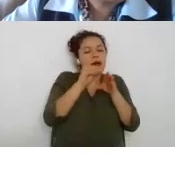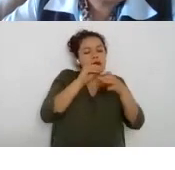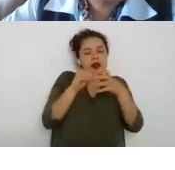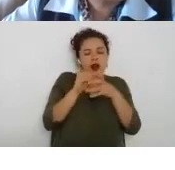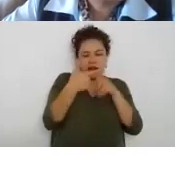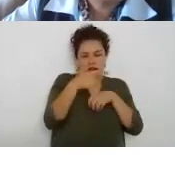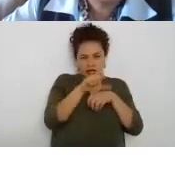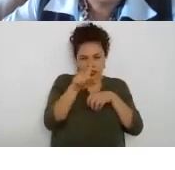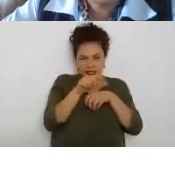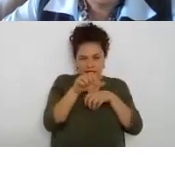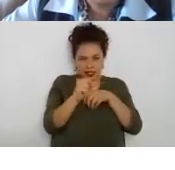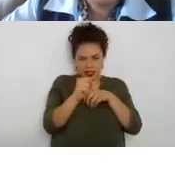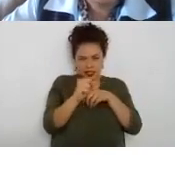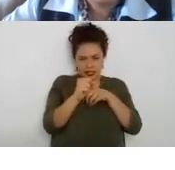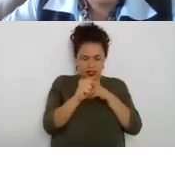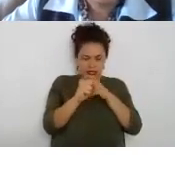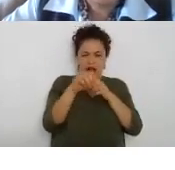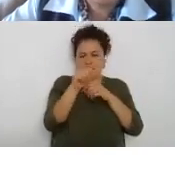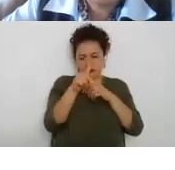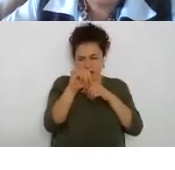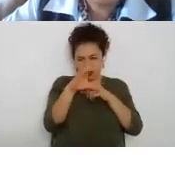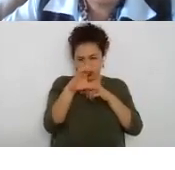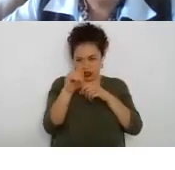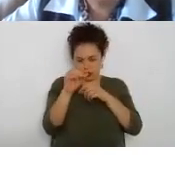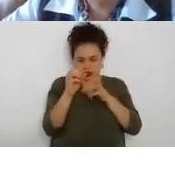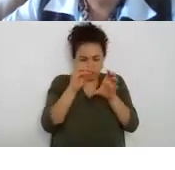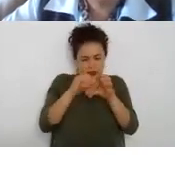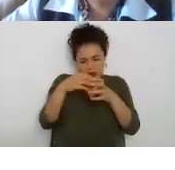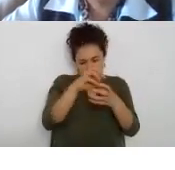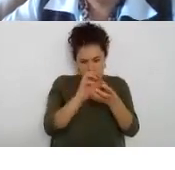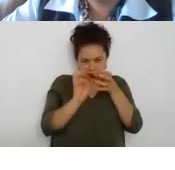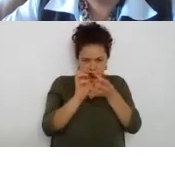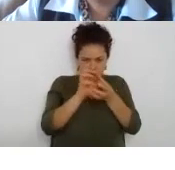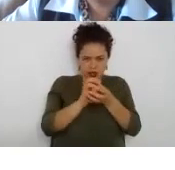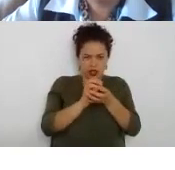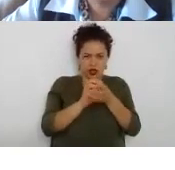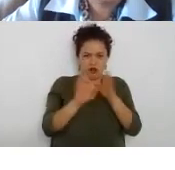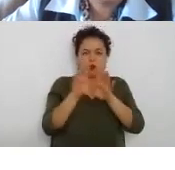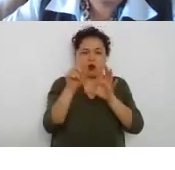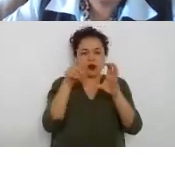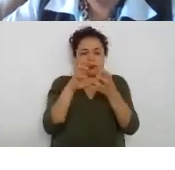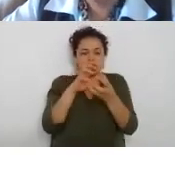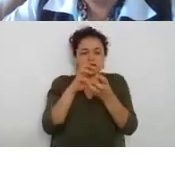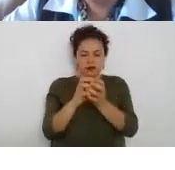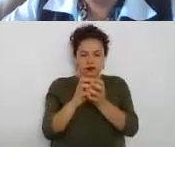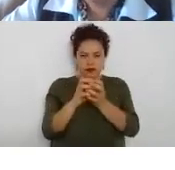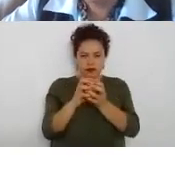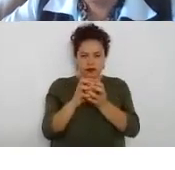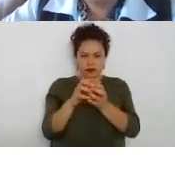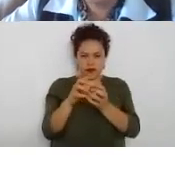se recomienda que sean gasas estériles, hacer una especie de bolita. Sin